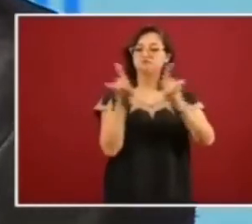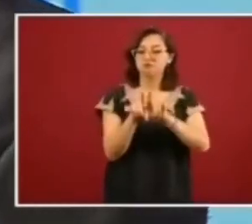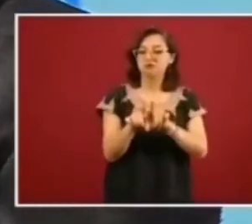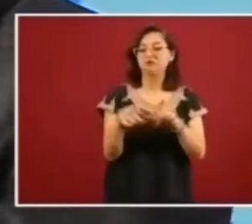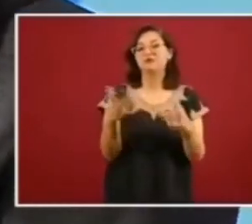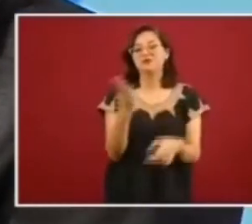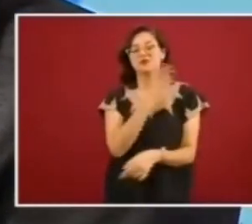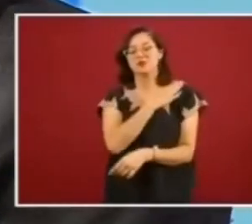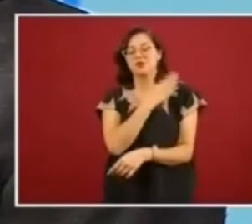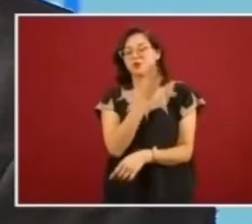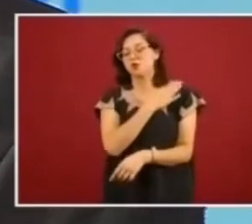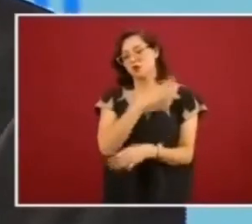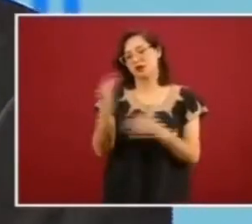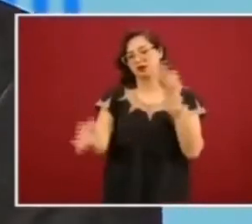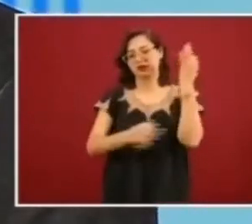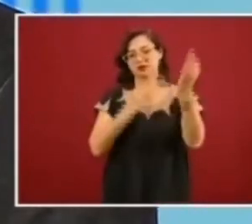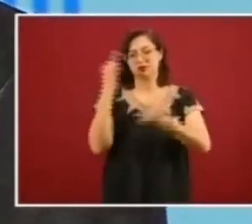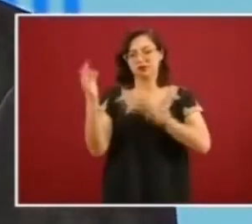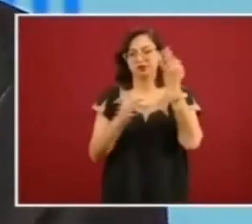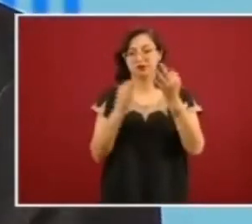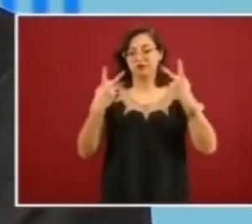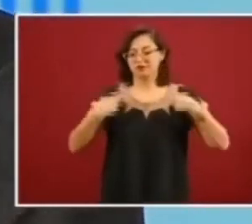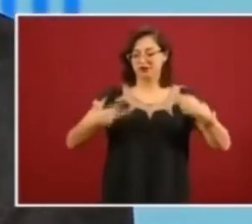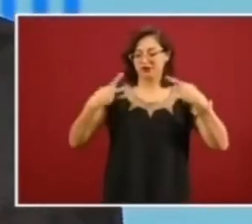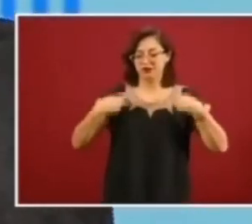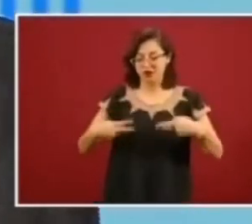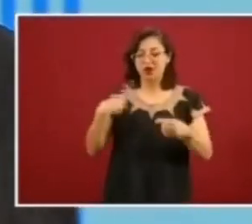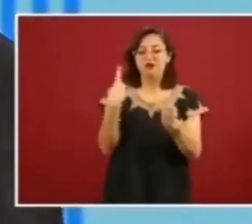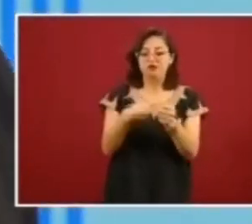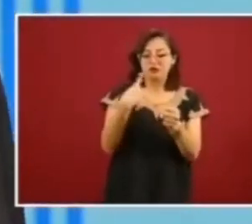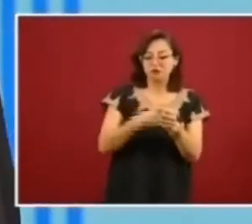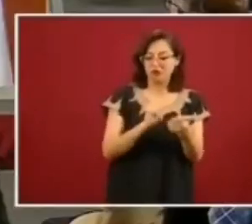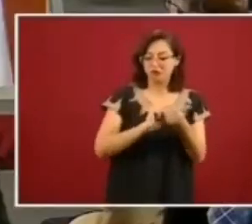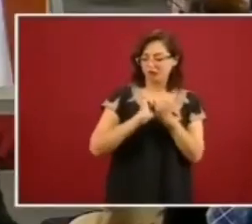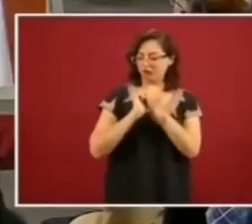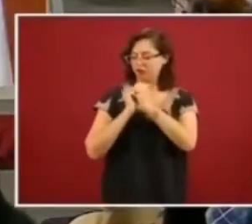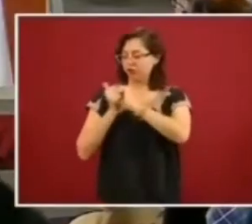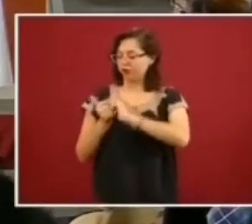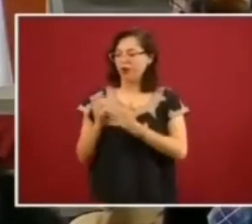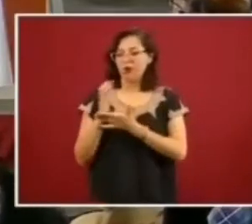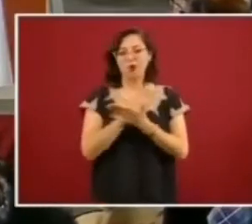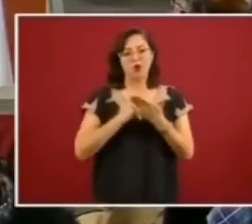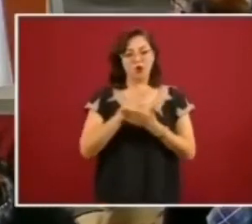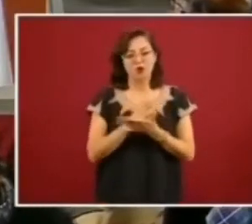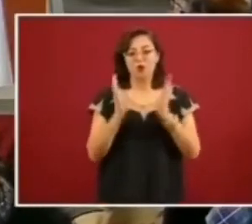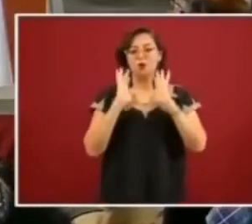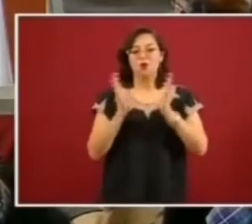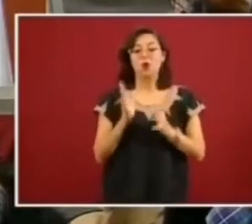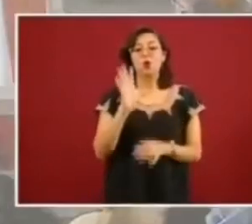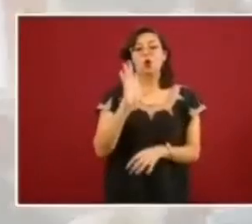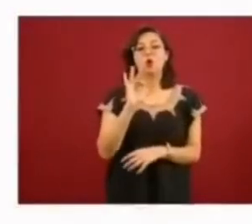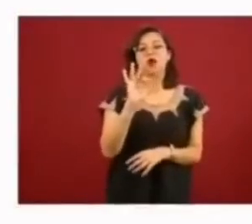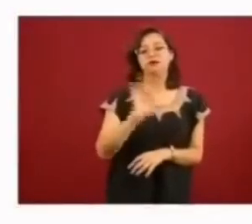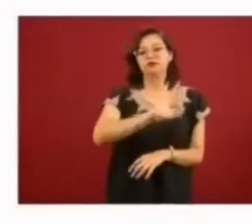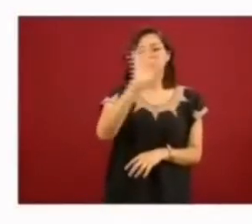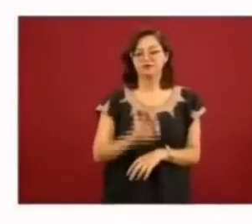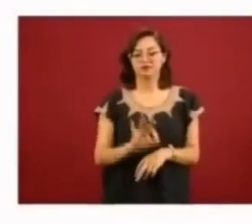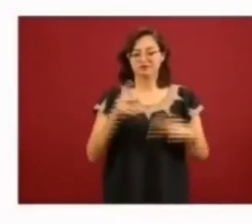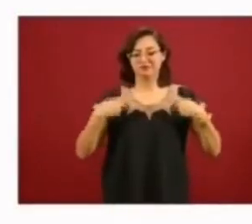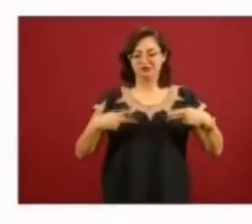noticia. Aquí lo que vemos es las personas que se han recuperado y tenemos cerca de 40% de personas que se han recuperado